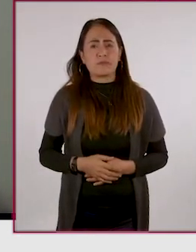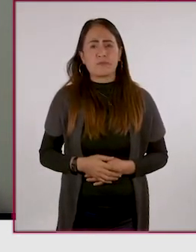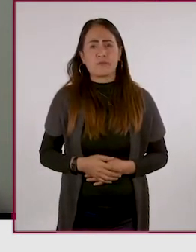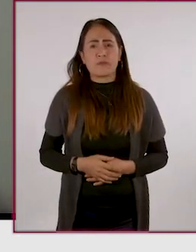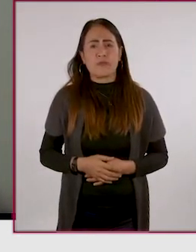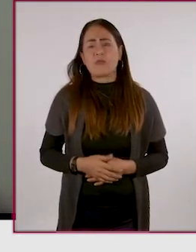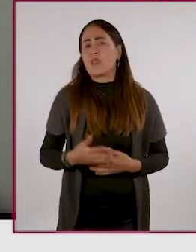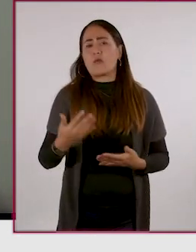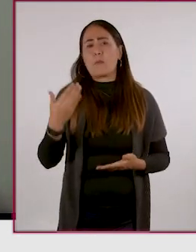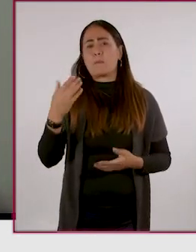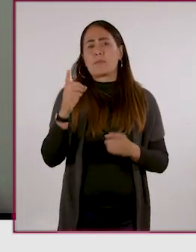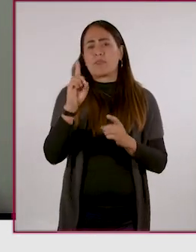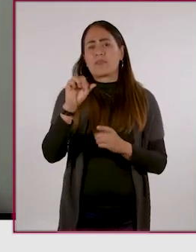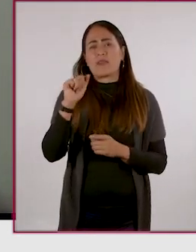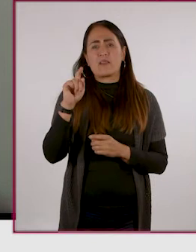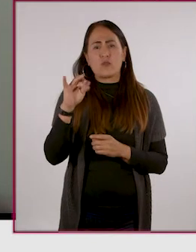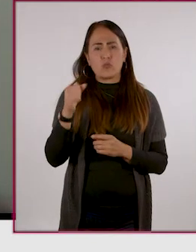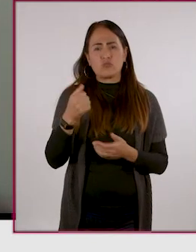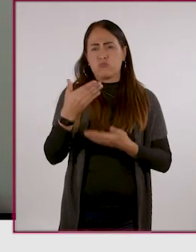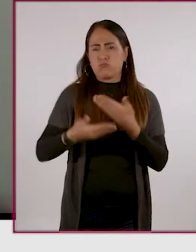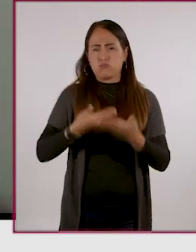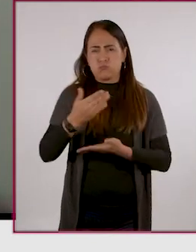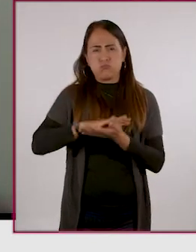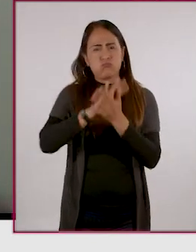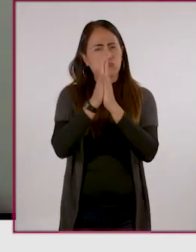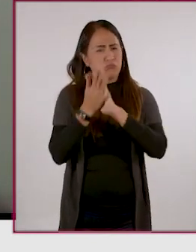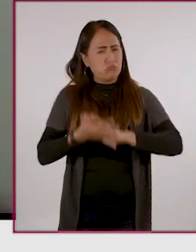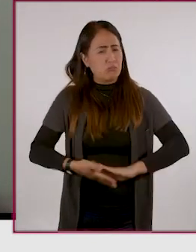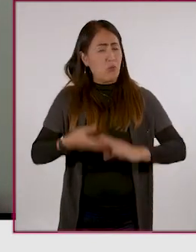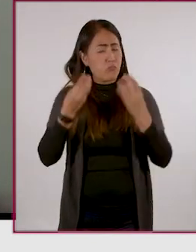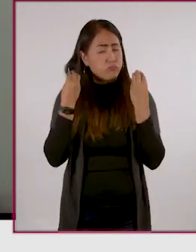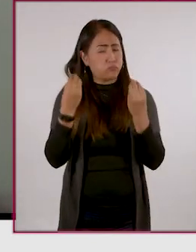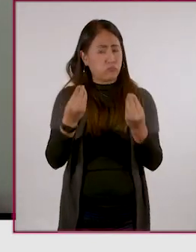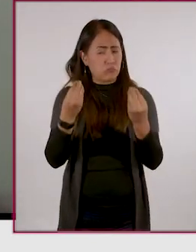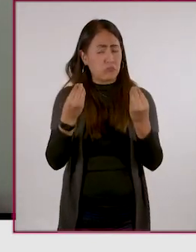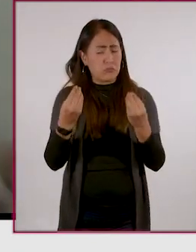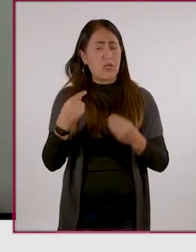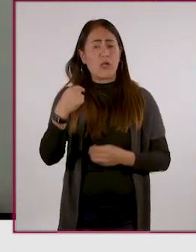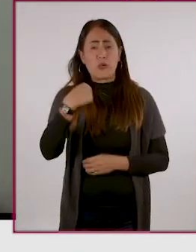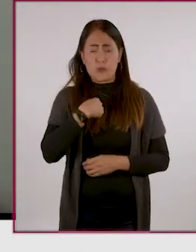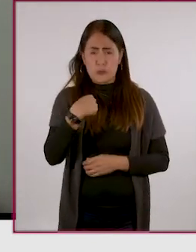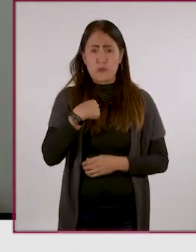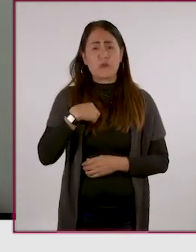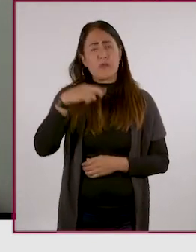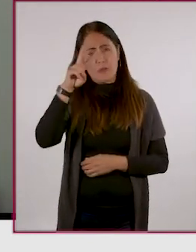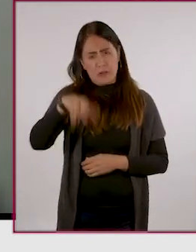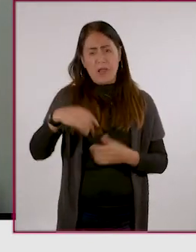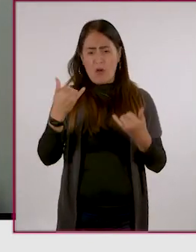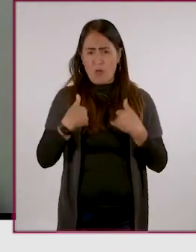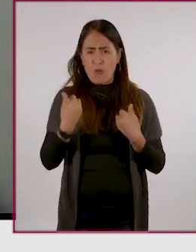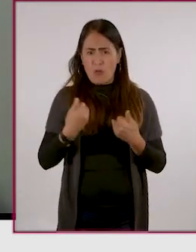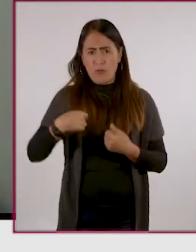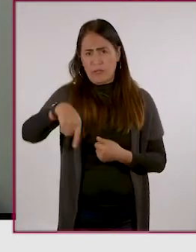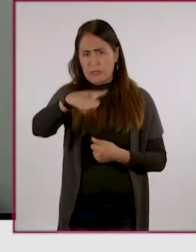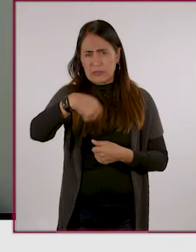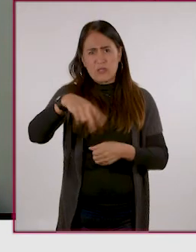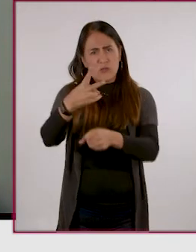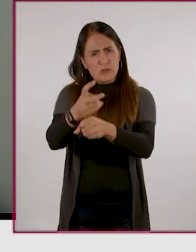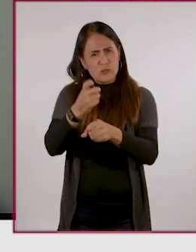podemos hacer un gran procesamiento de datos, ¿no? Entonces, esto es principalmente, bueno, yo soy una persona que invito a todos los